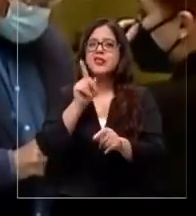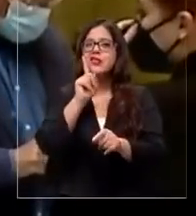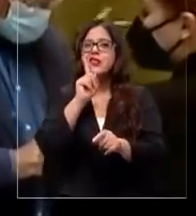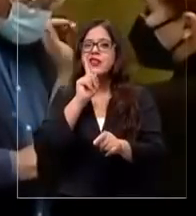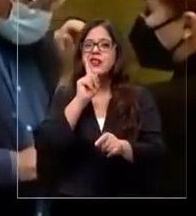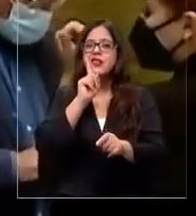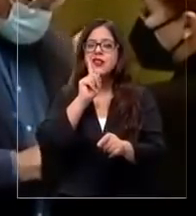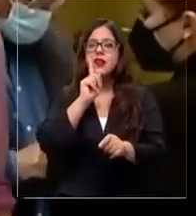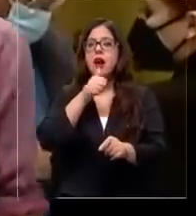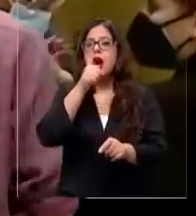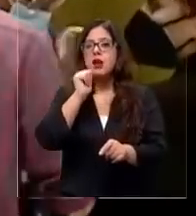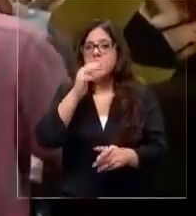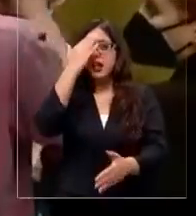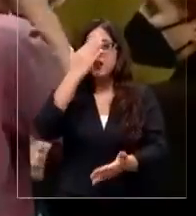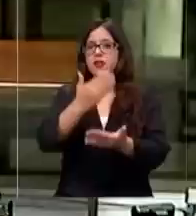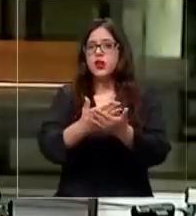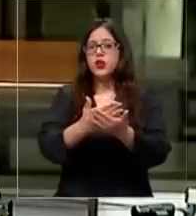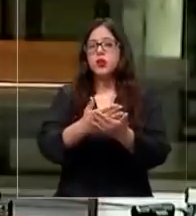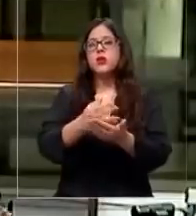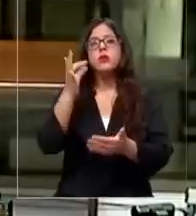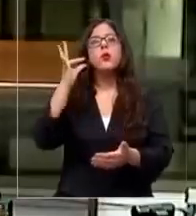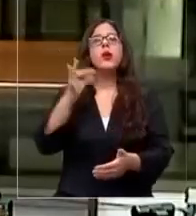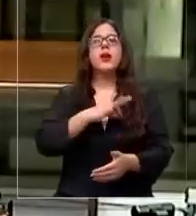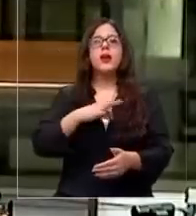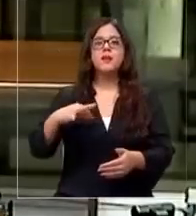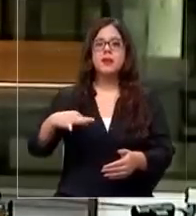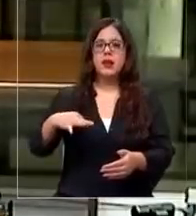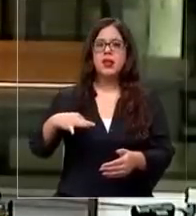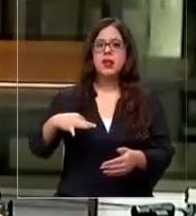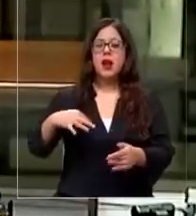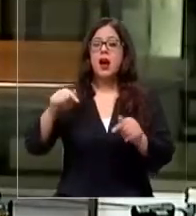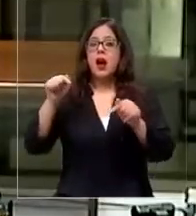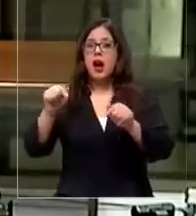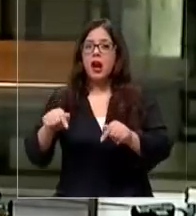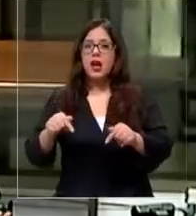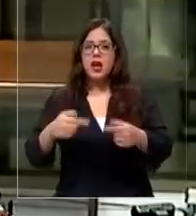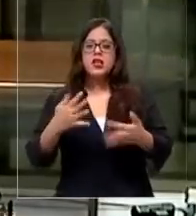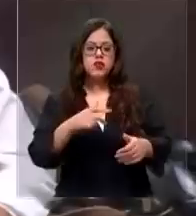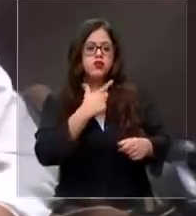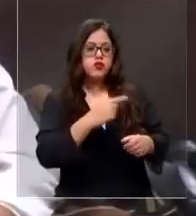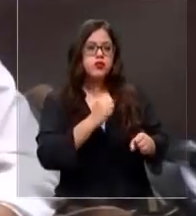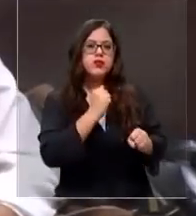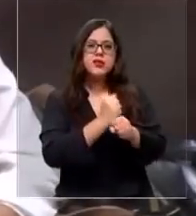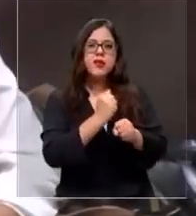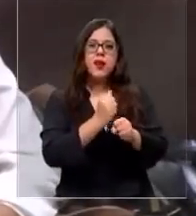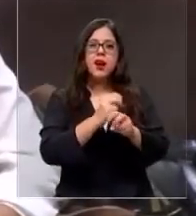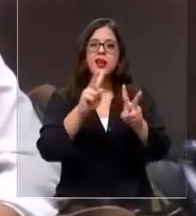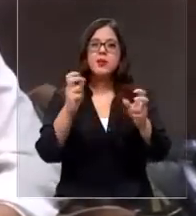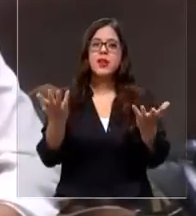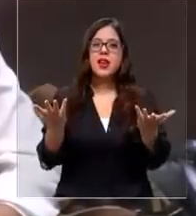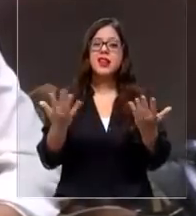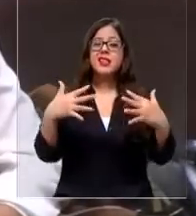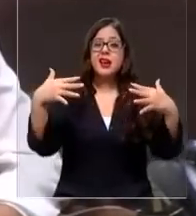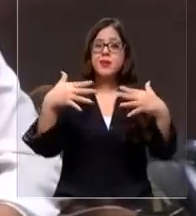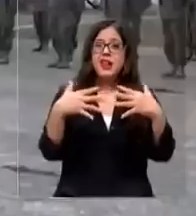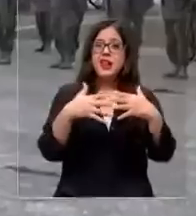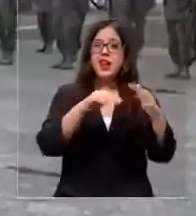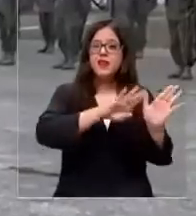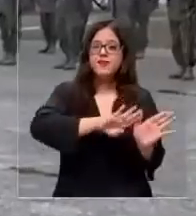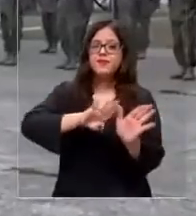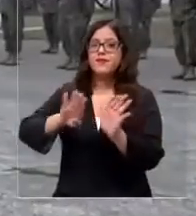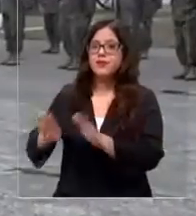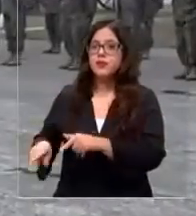enfrentar el día de ayer la ministra del Interior. Ministra del Interior que dispuso trabajar en un plan de retiro del ejército en la macro zona